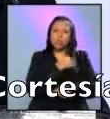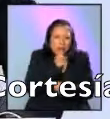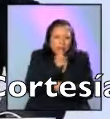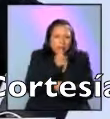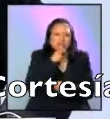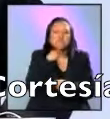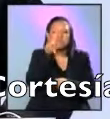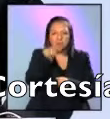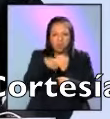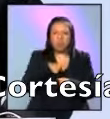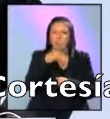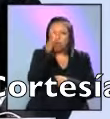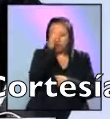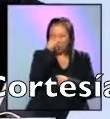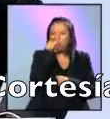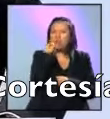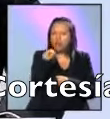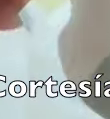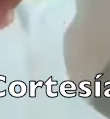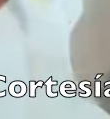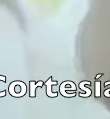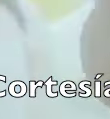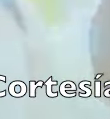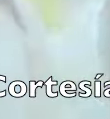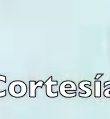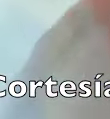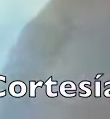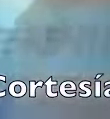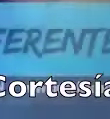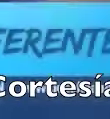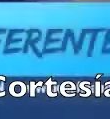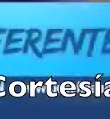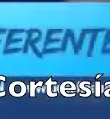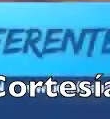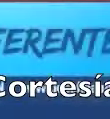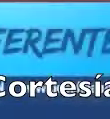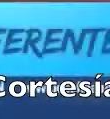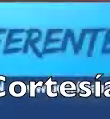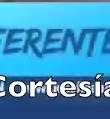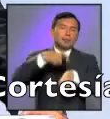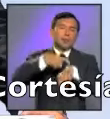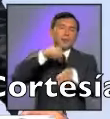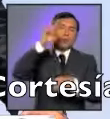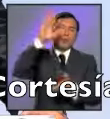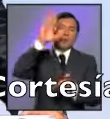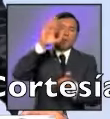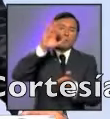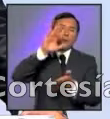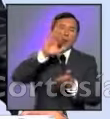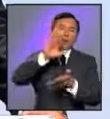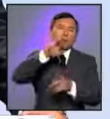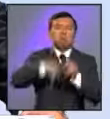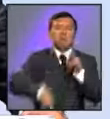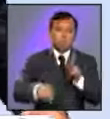ojos México merece ser diferente Josefina diferente presidenta de